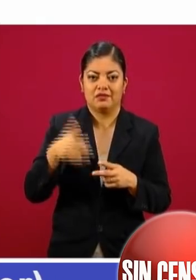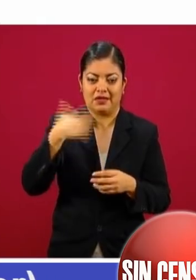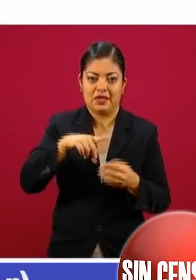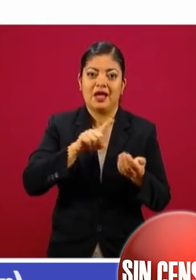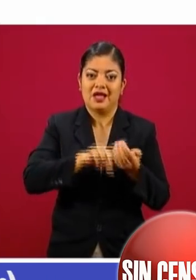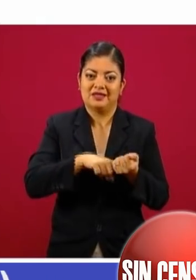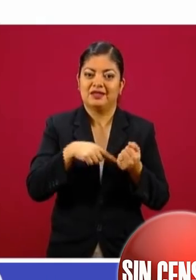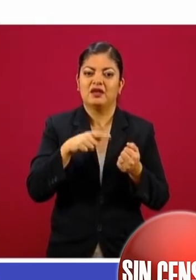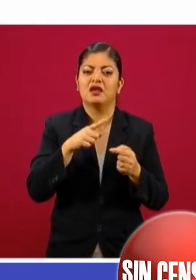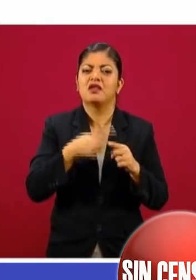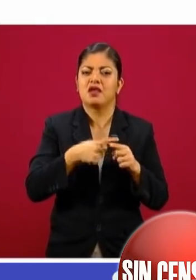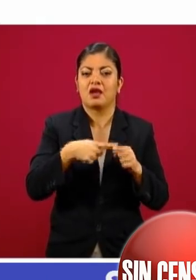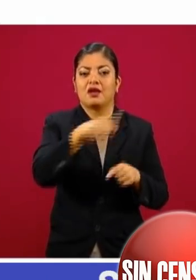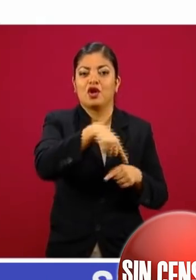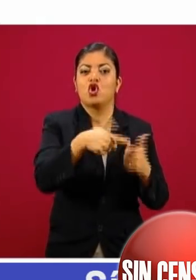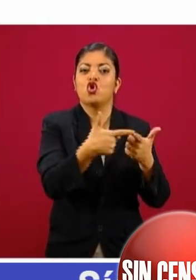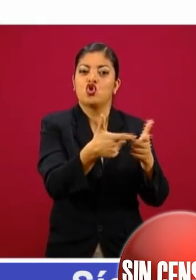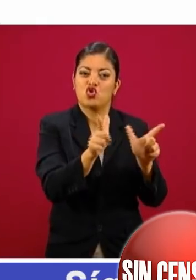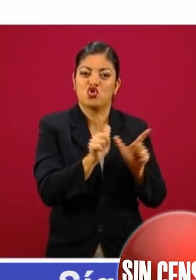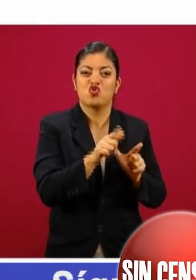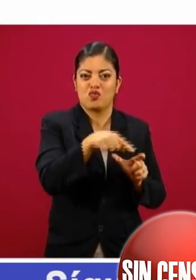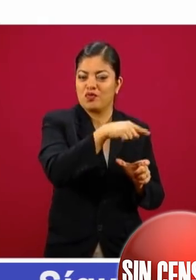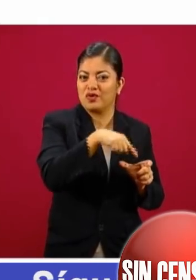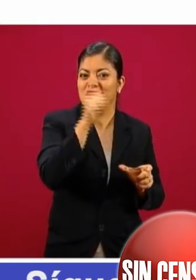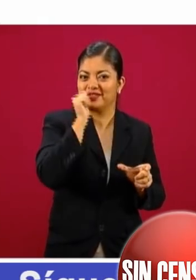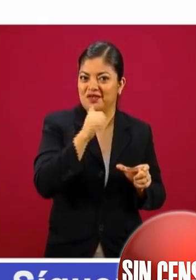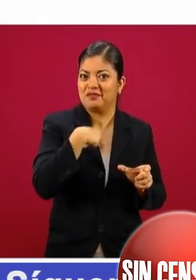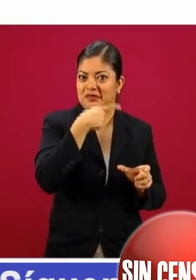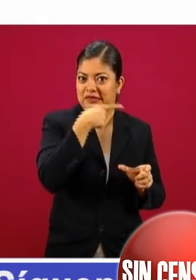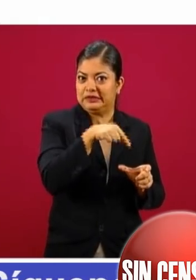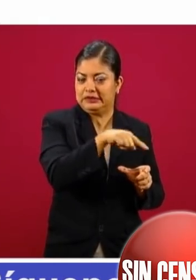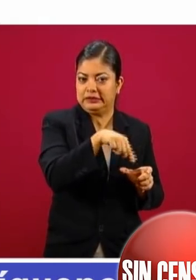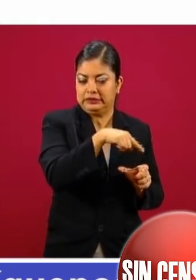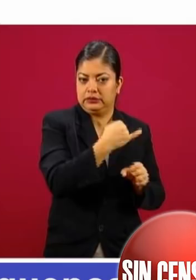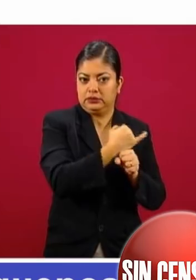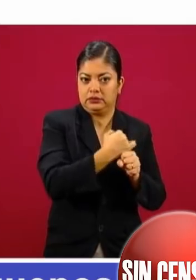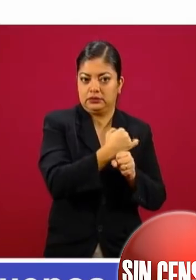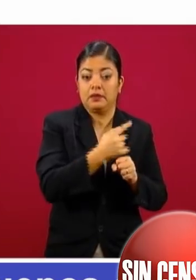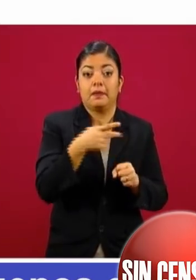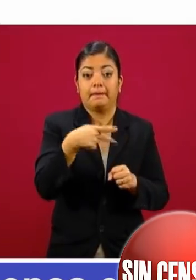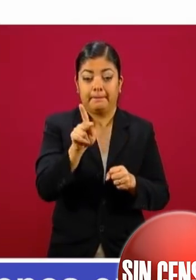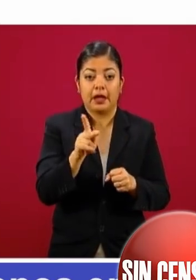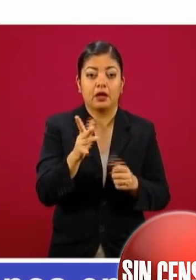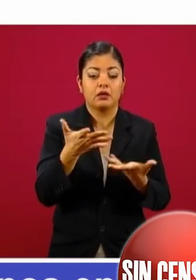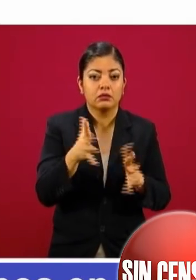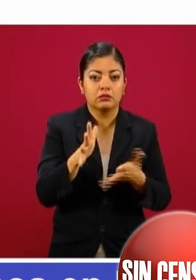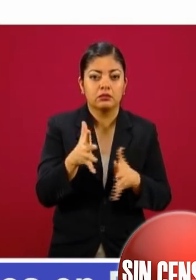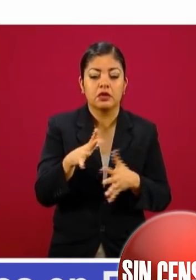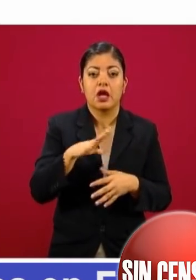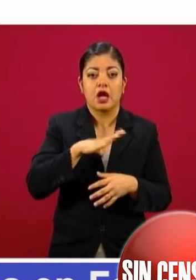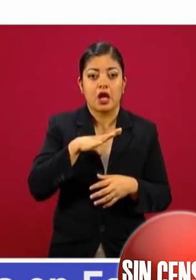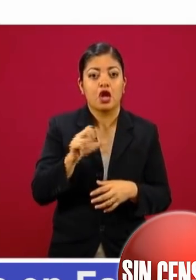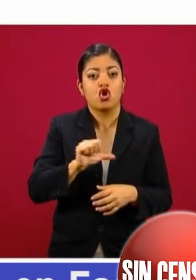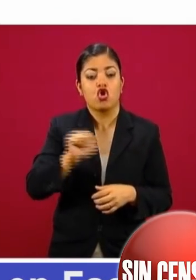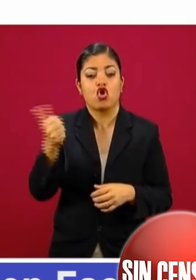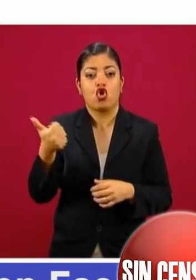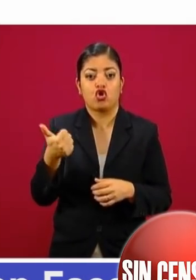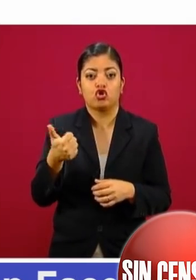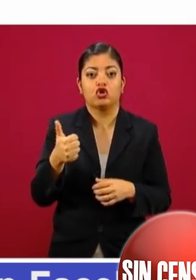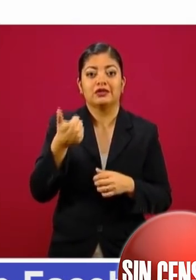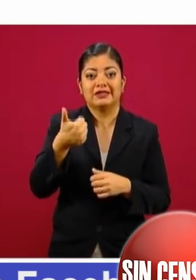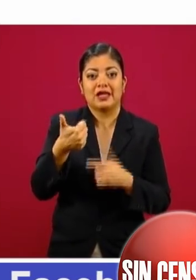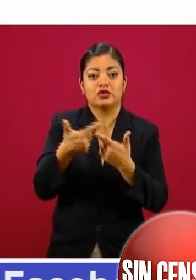grupo académico del que hemos estado hablando, pero que cualitativamente coinciden otros 6 grupos académicos